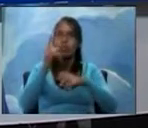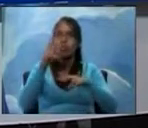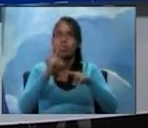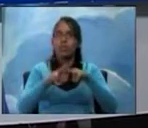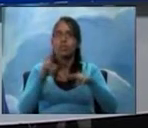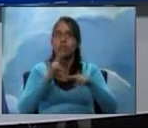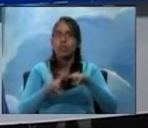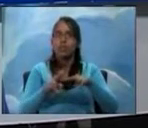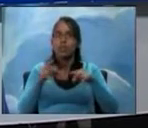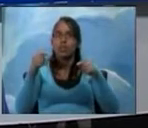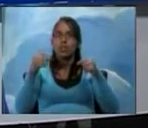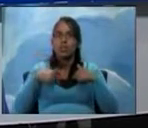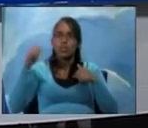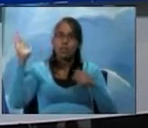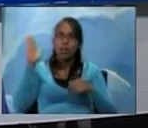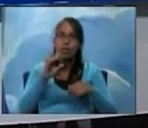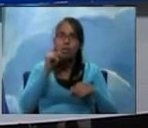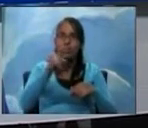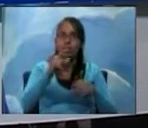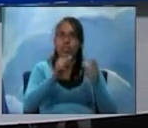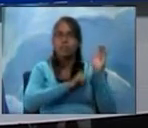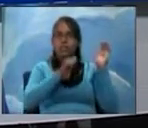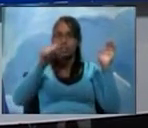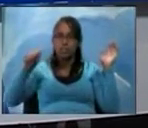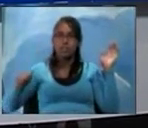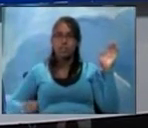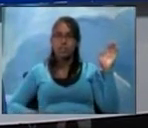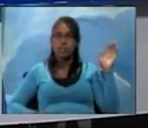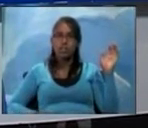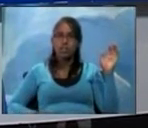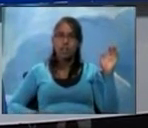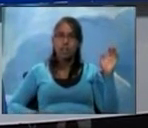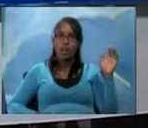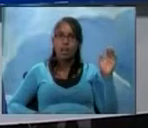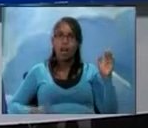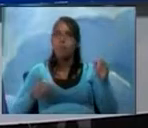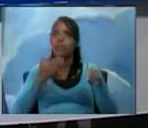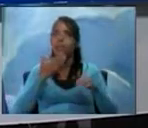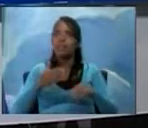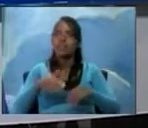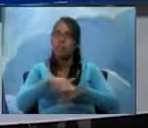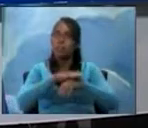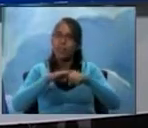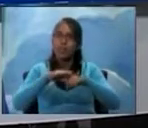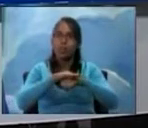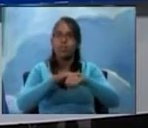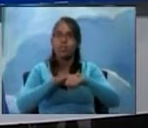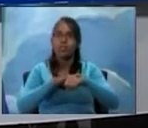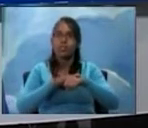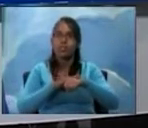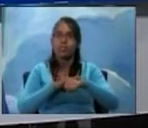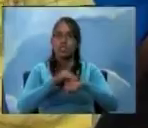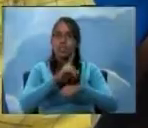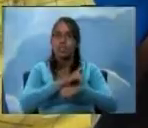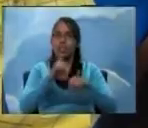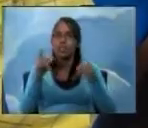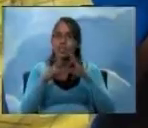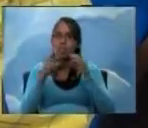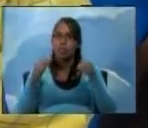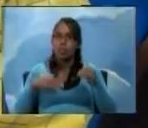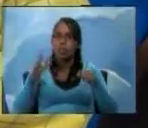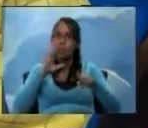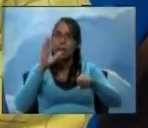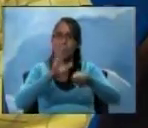humilde como un niño. Yo vengo a ti, Señor. Yo vengo a ti. A pedirte el perdón. A pedirte el perdón. De todos mis pecados.